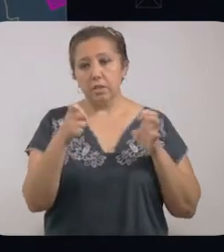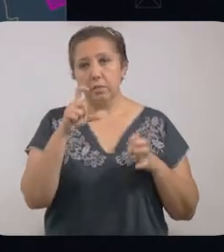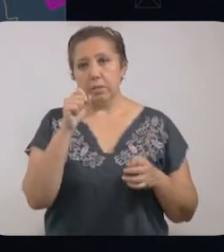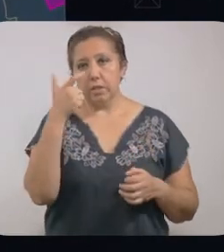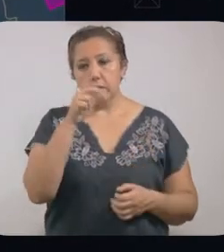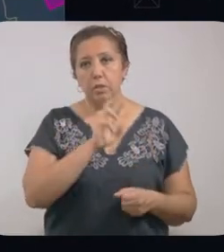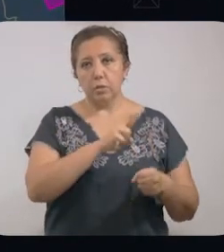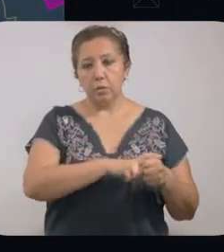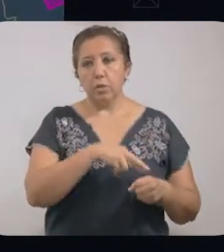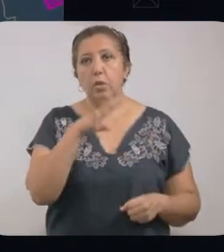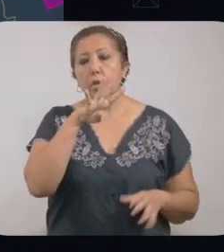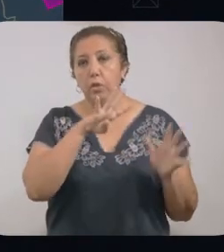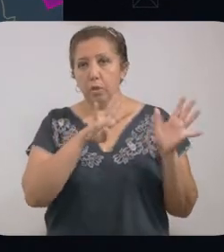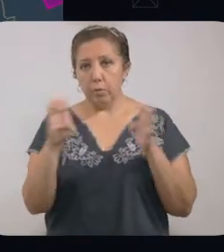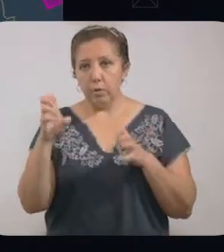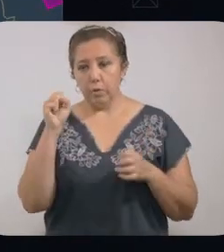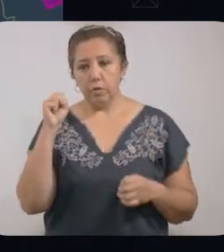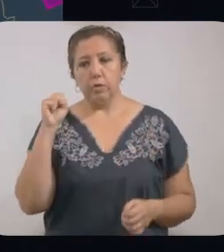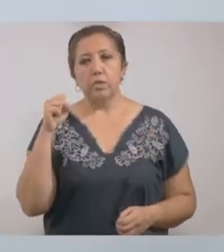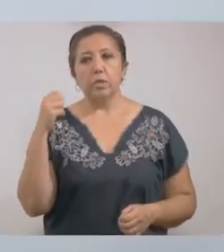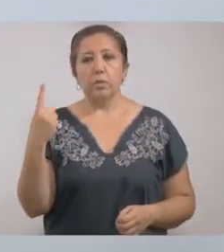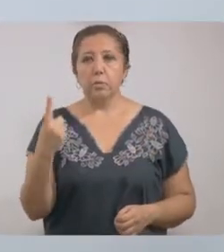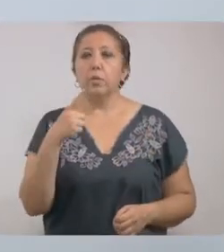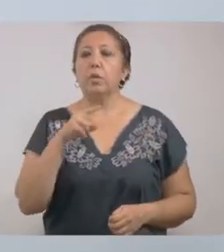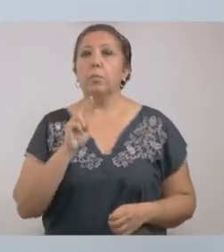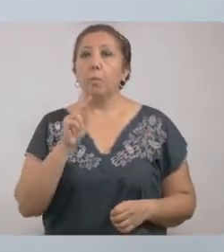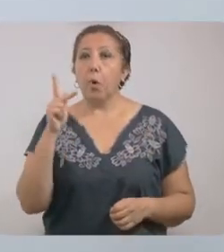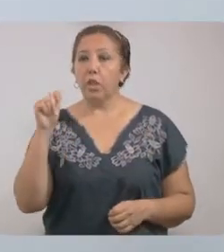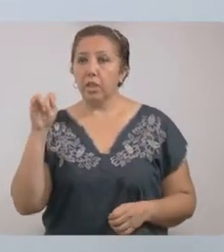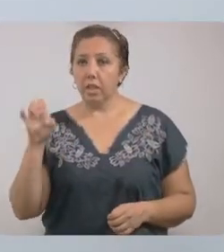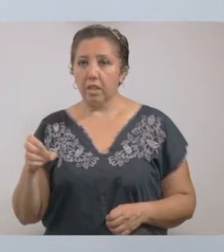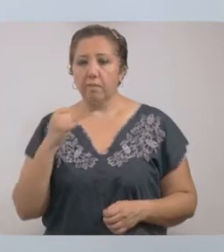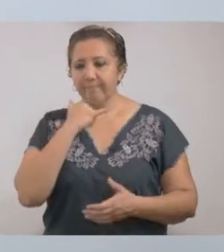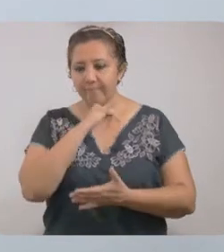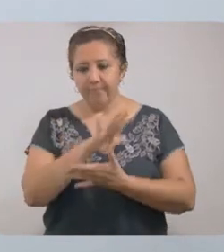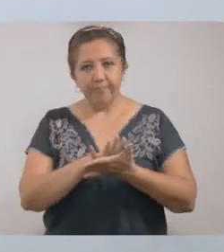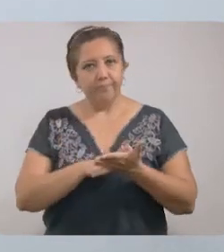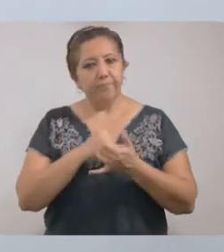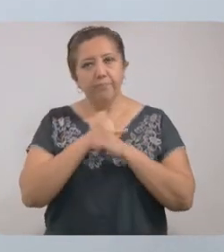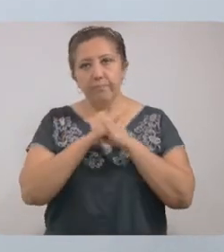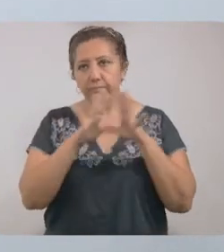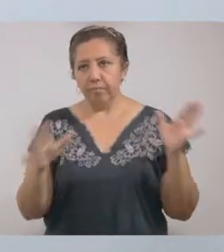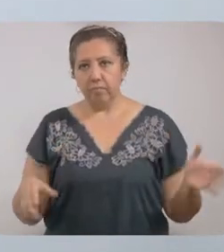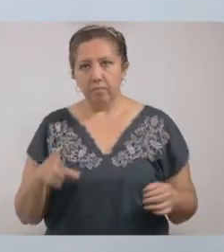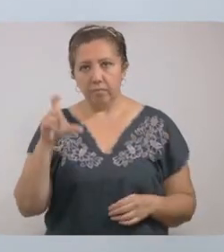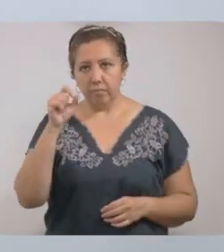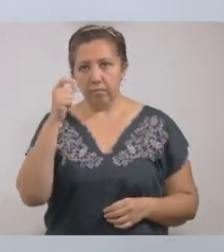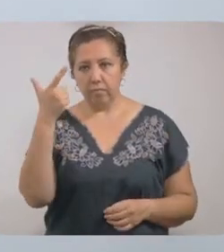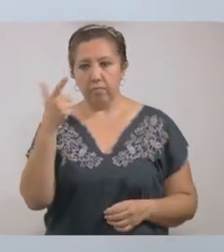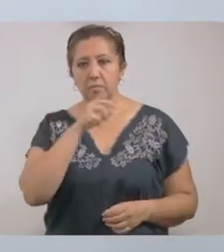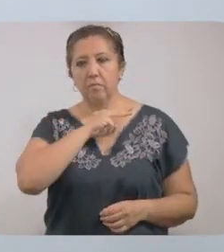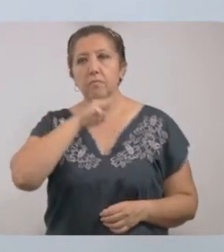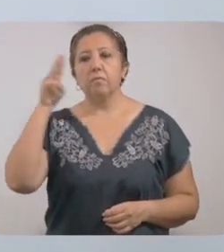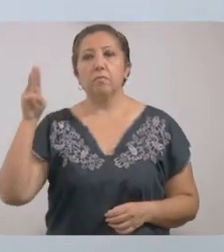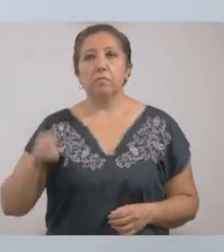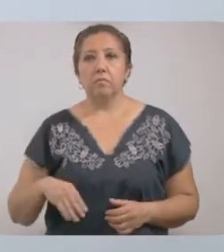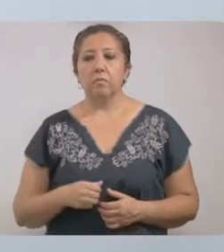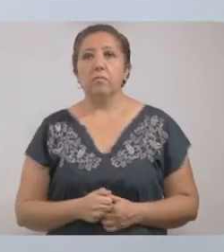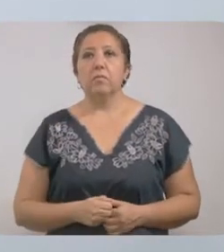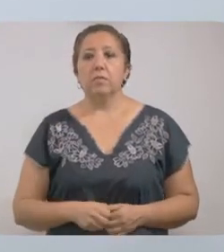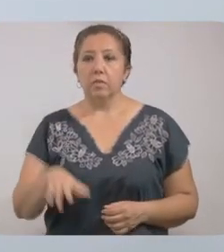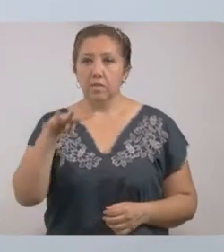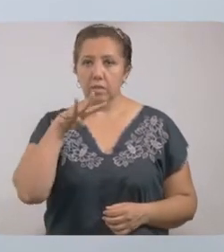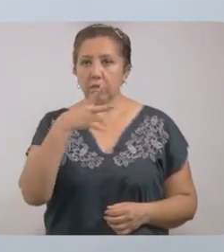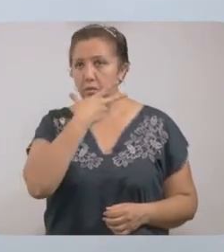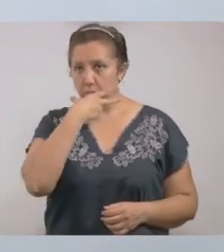sur, 961 en la zona poniente. Lamentablemente, en este parte médico, informamos de 27 fallecimientos.